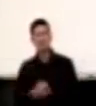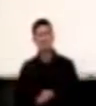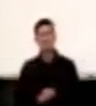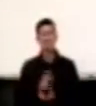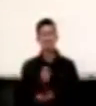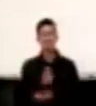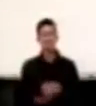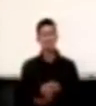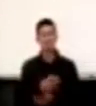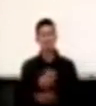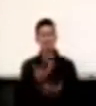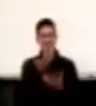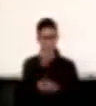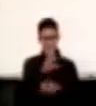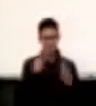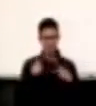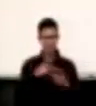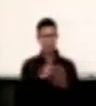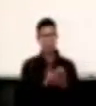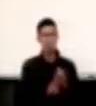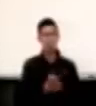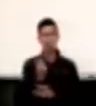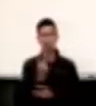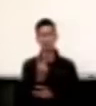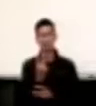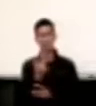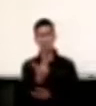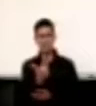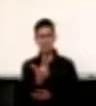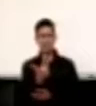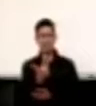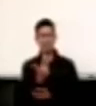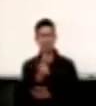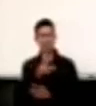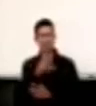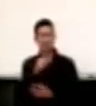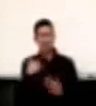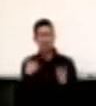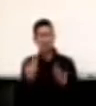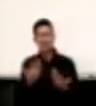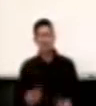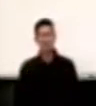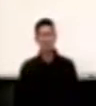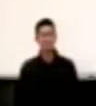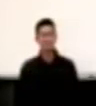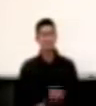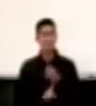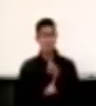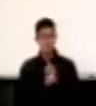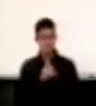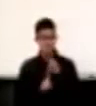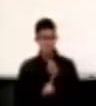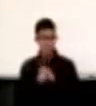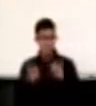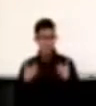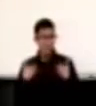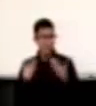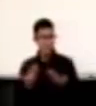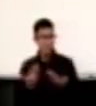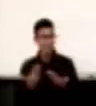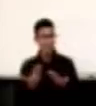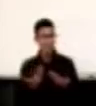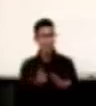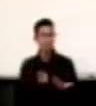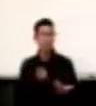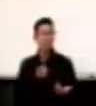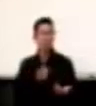el de al lado, en el de enfrente, en el de atrás. La crisis de confianza es en la sociedad. Quienes tenemos